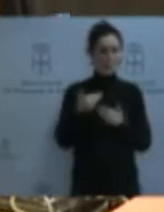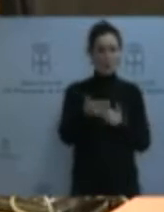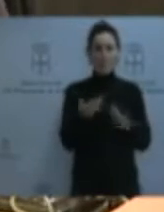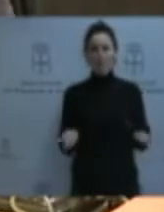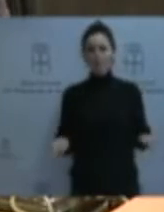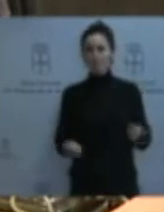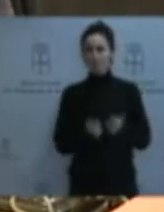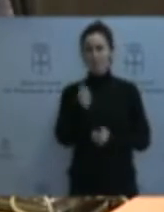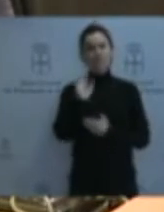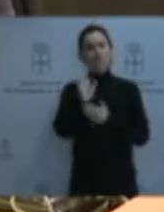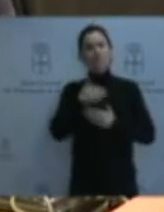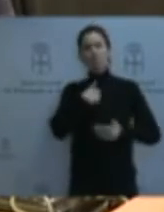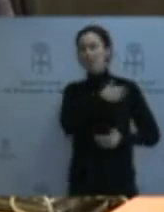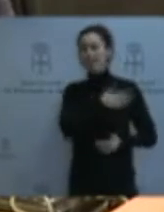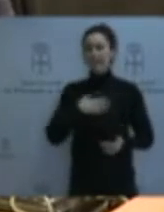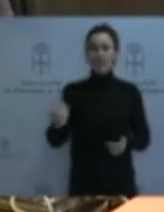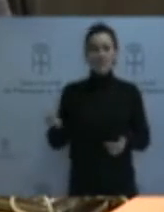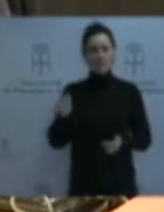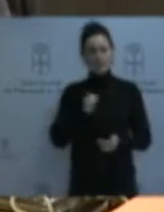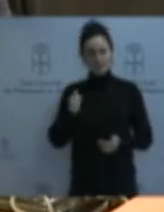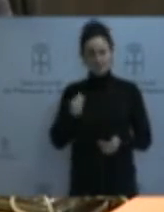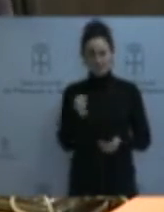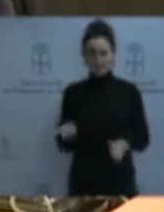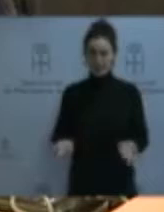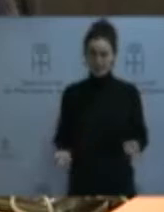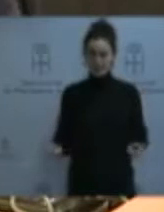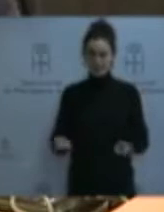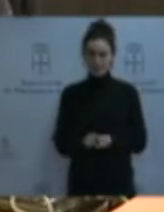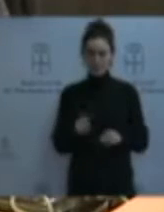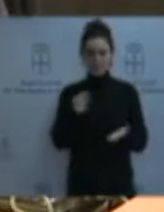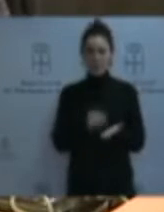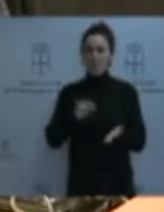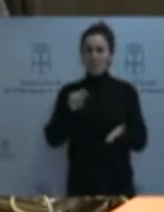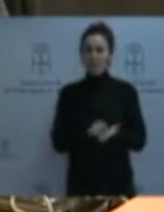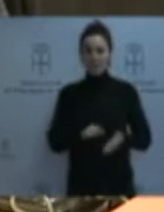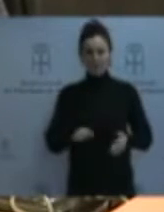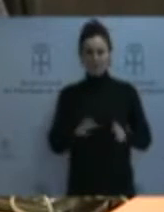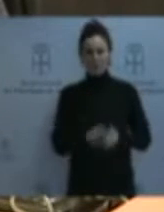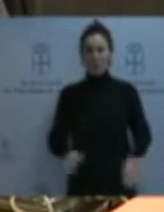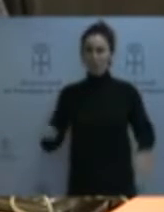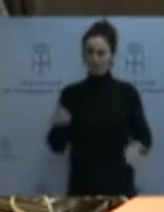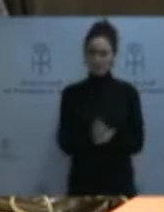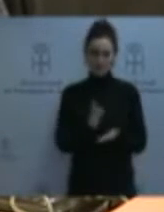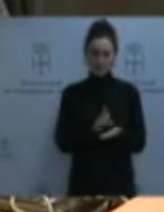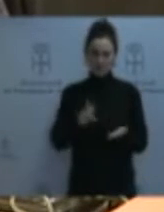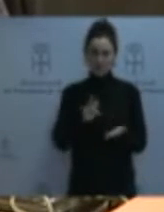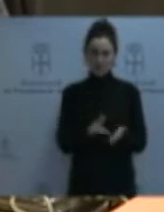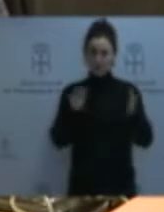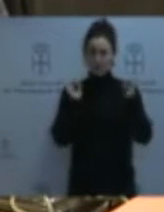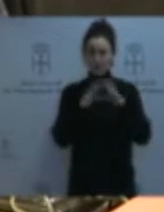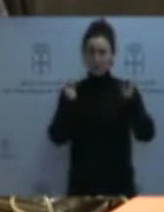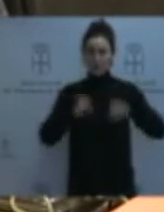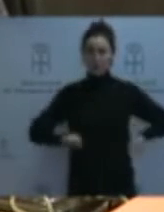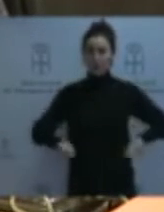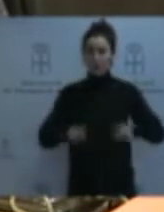Pero fundamentalmente lo que quisiéramos era aprovechar el momento nuevo que hay a través de un nuevo acuerdo que se